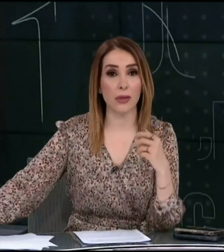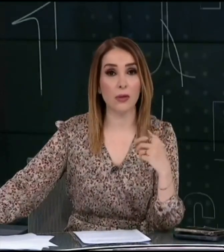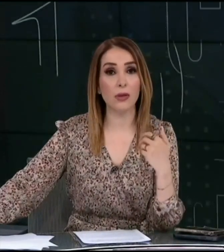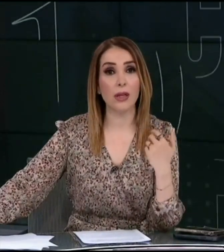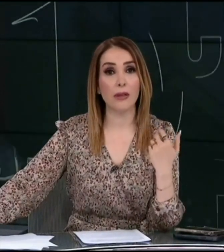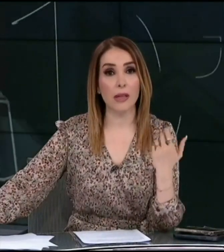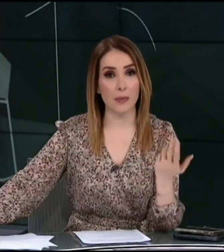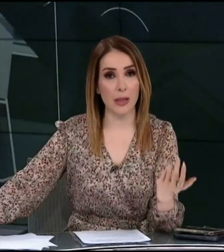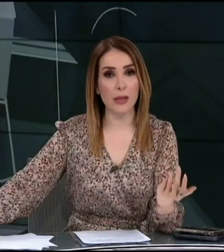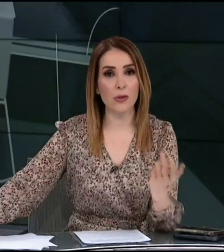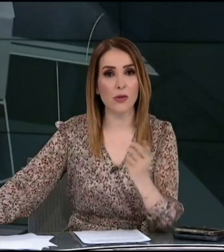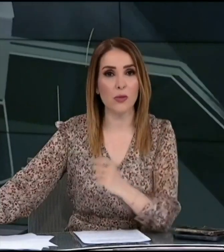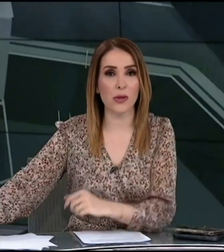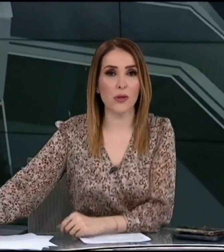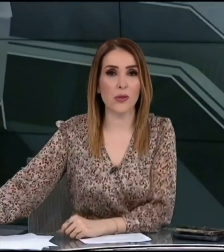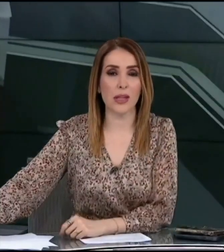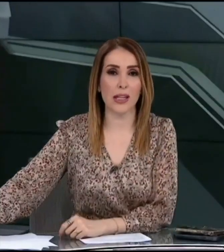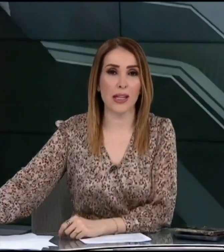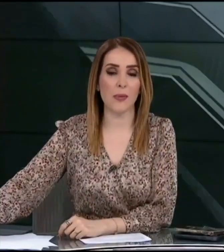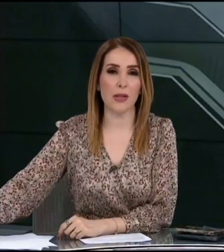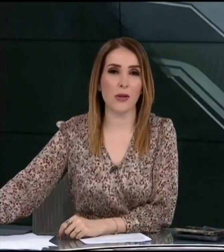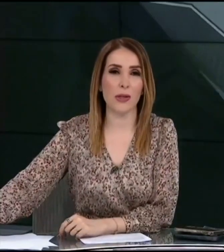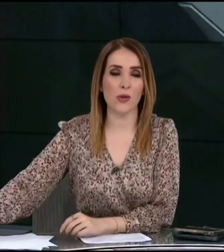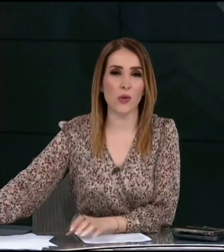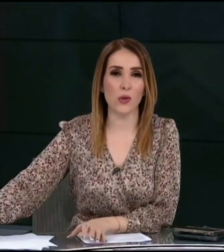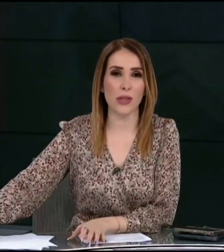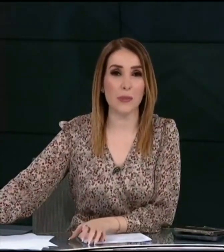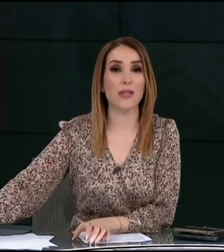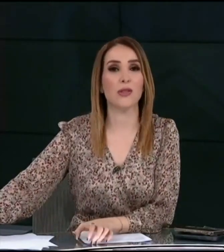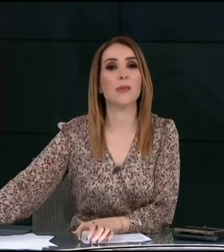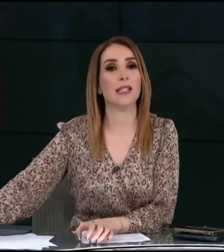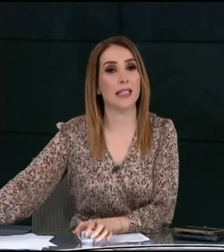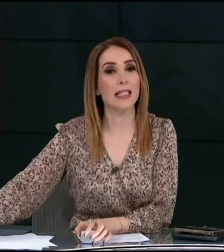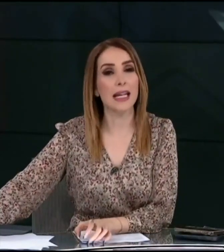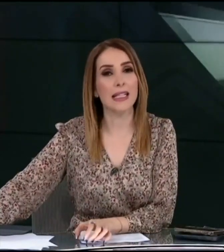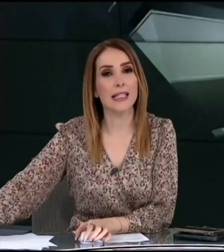presidente, que fueron despedidos de sus puestos porque le apoyaron en sus aspiraciones presidenciales.